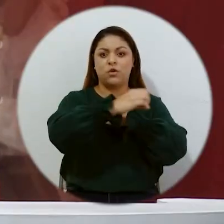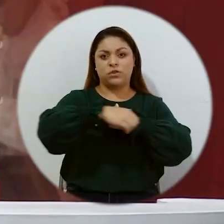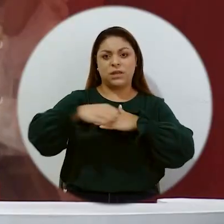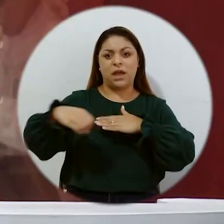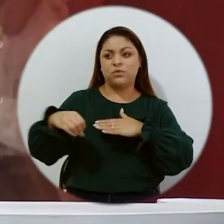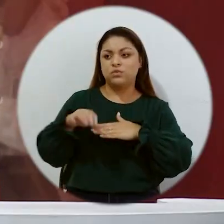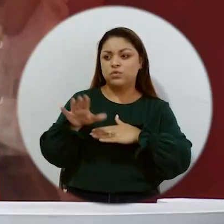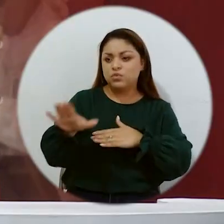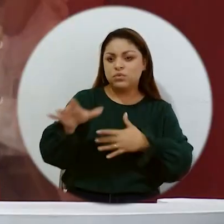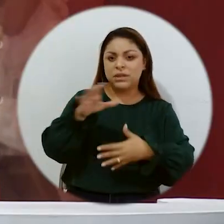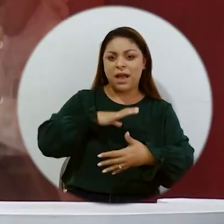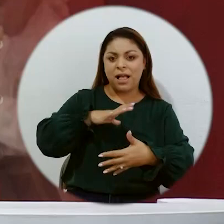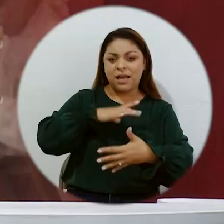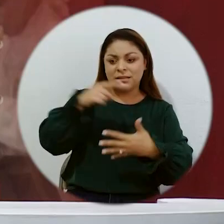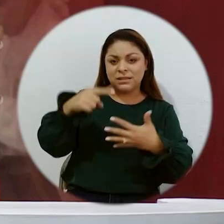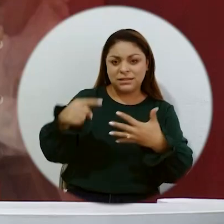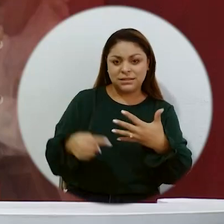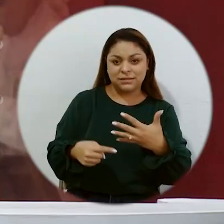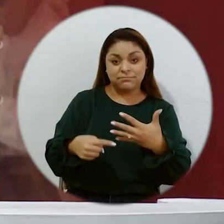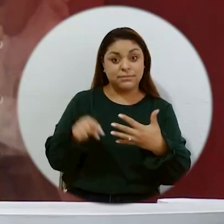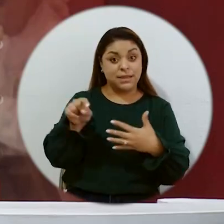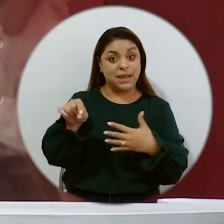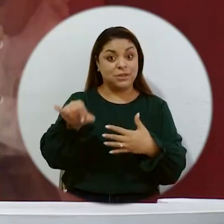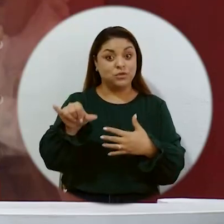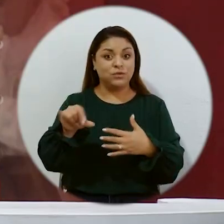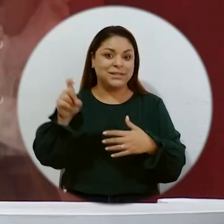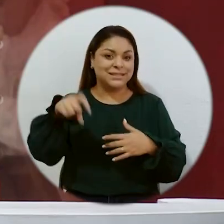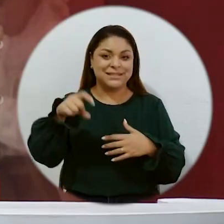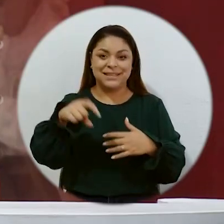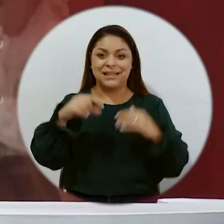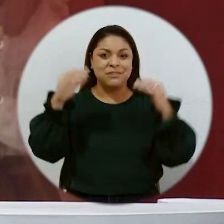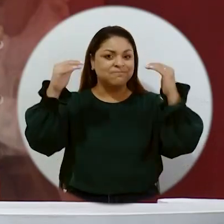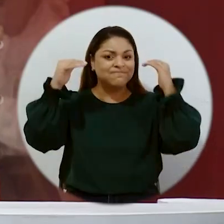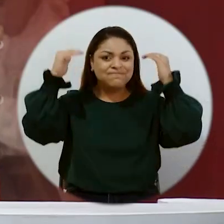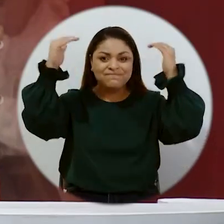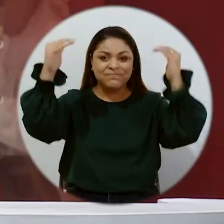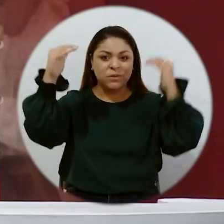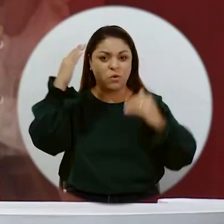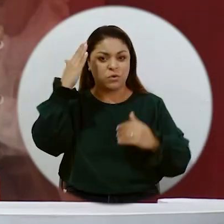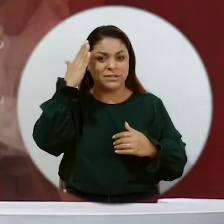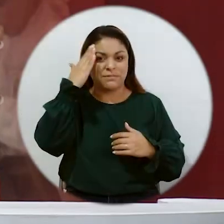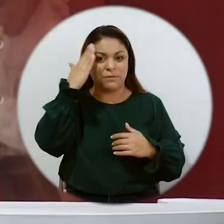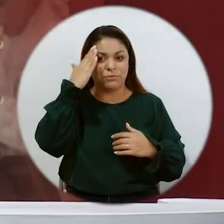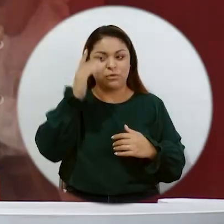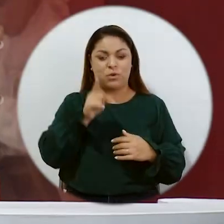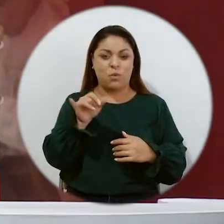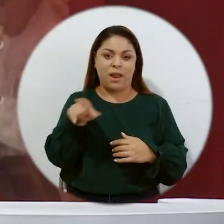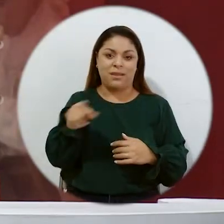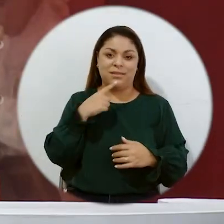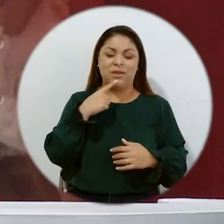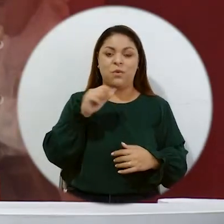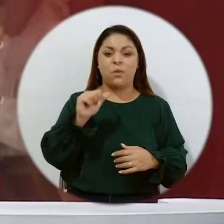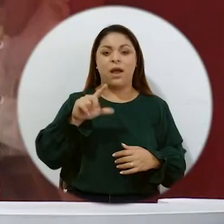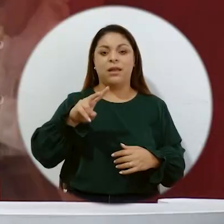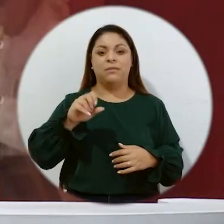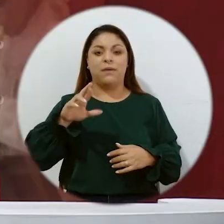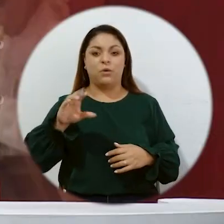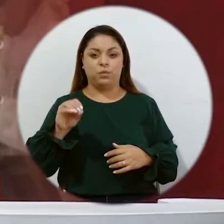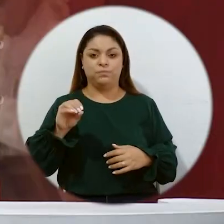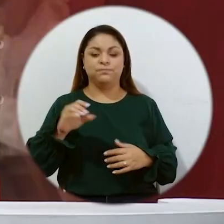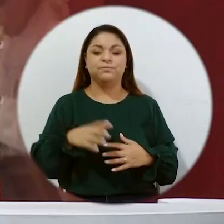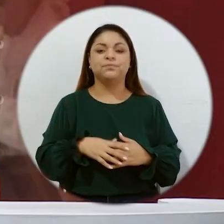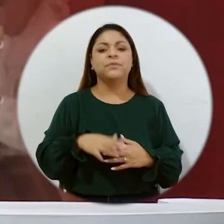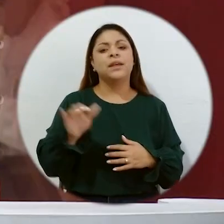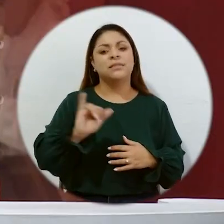los océanos. Y eso implica un gran nivel de conocimiento como el que estaba hablando don Álvaro, ¿verdad? También